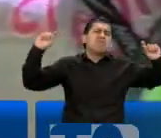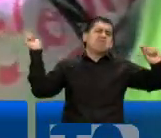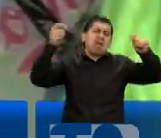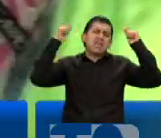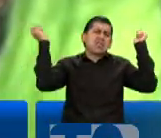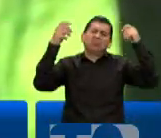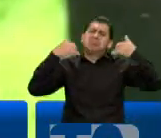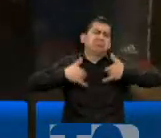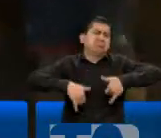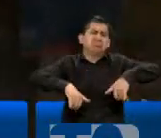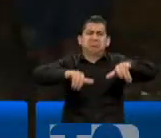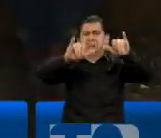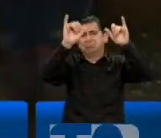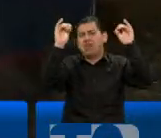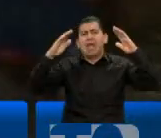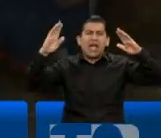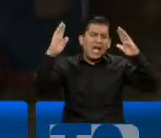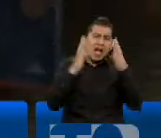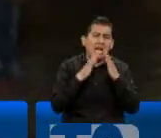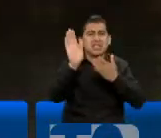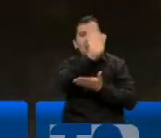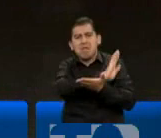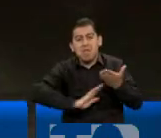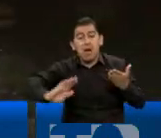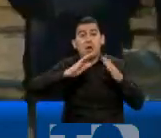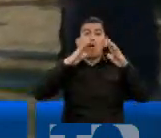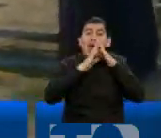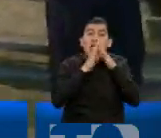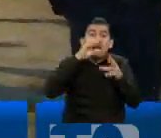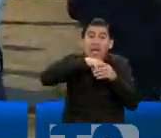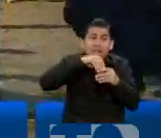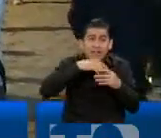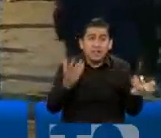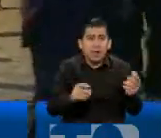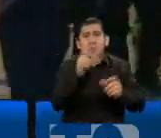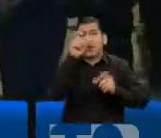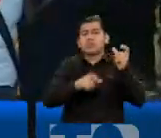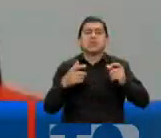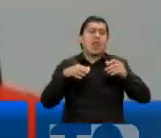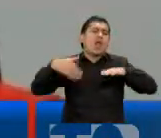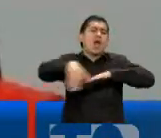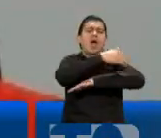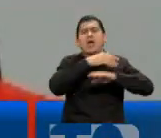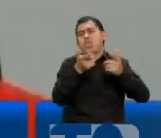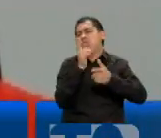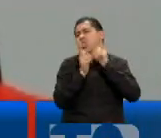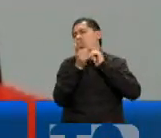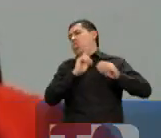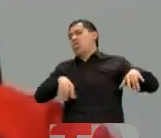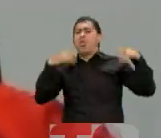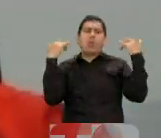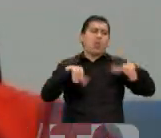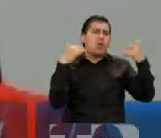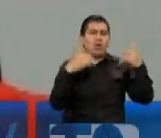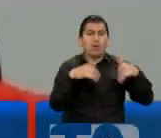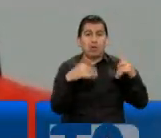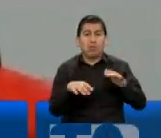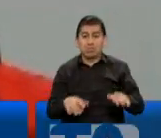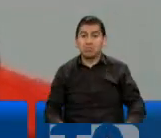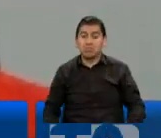en bares, casas y departamentos, ni las personas que liban en la vía pública. Existe un incremento en libadores